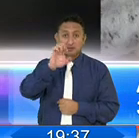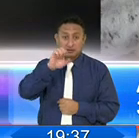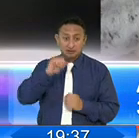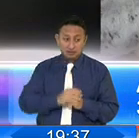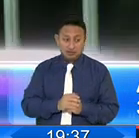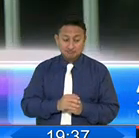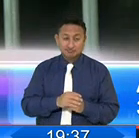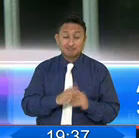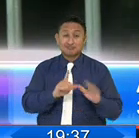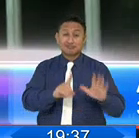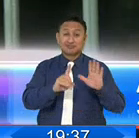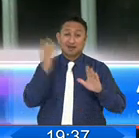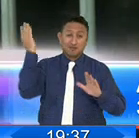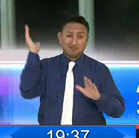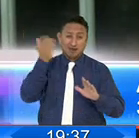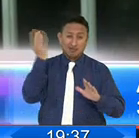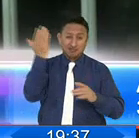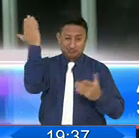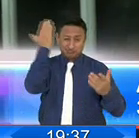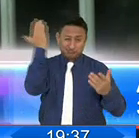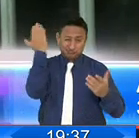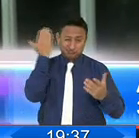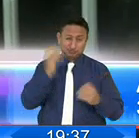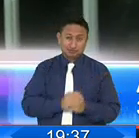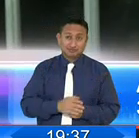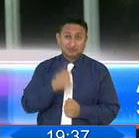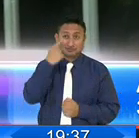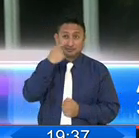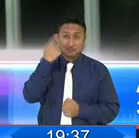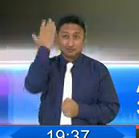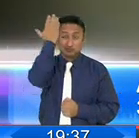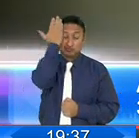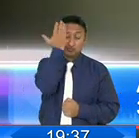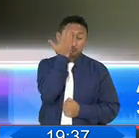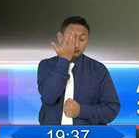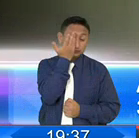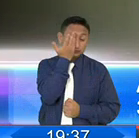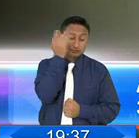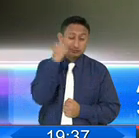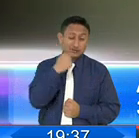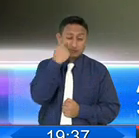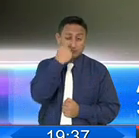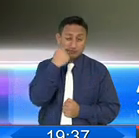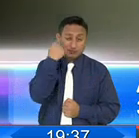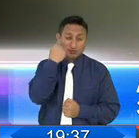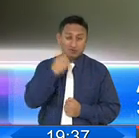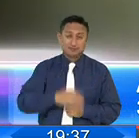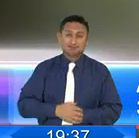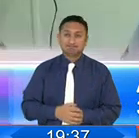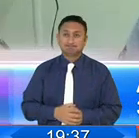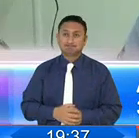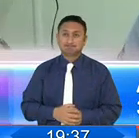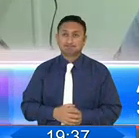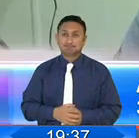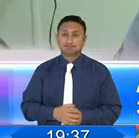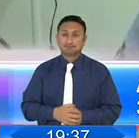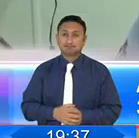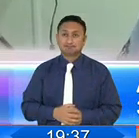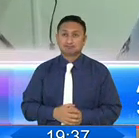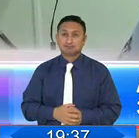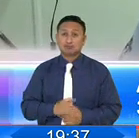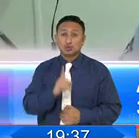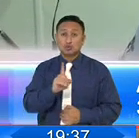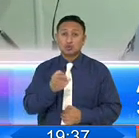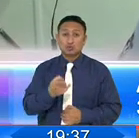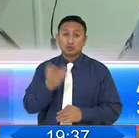Fueron 6 machetazos los que recibió en su rostro que le cercenaron media cara, provocándole la pérdida total de uno de sus ojos. Una de las